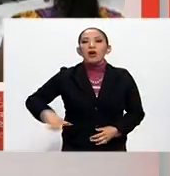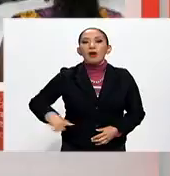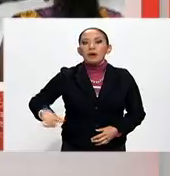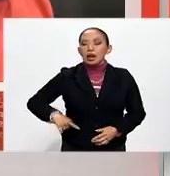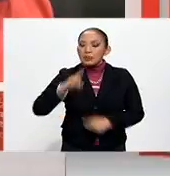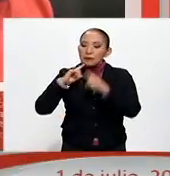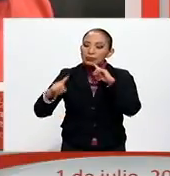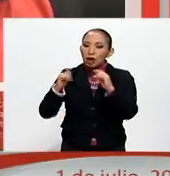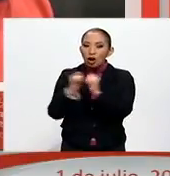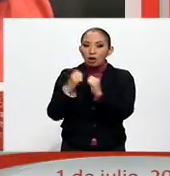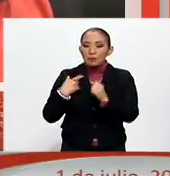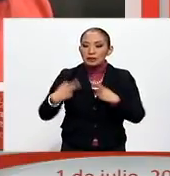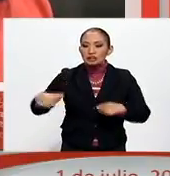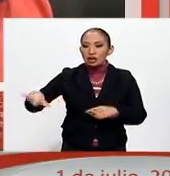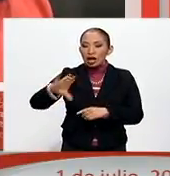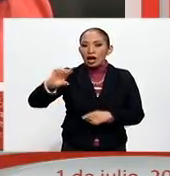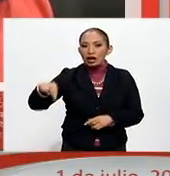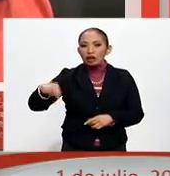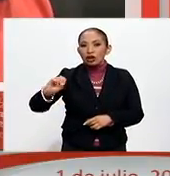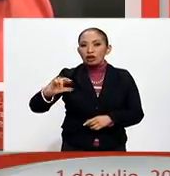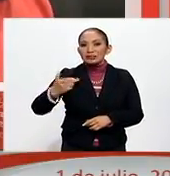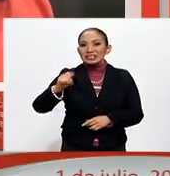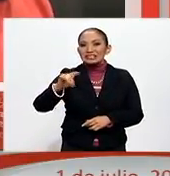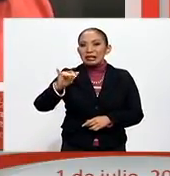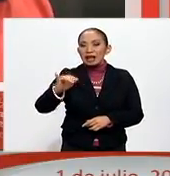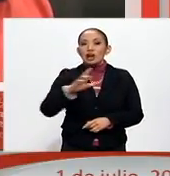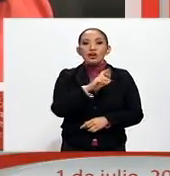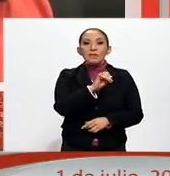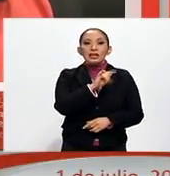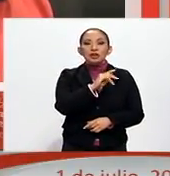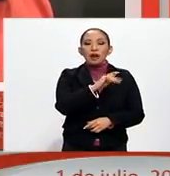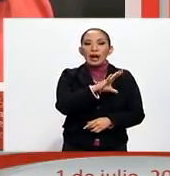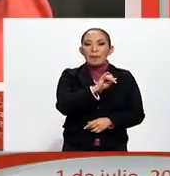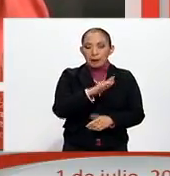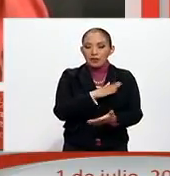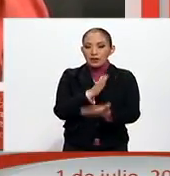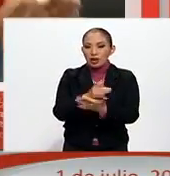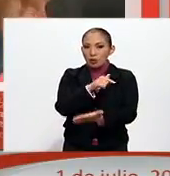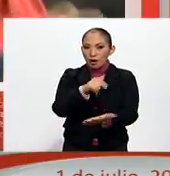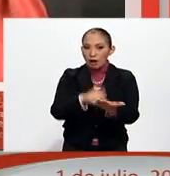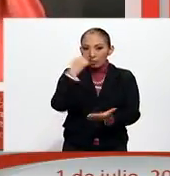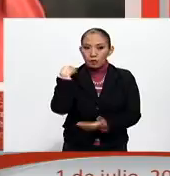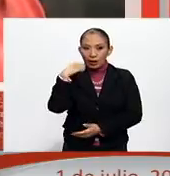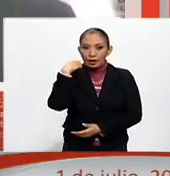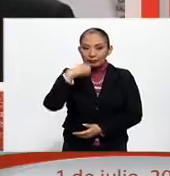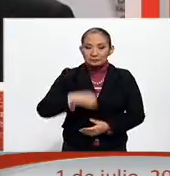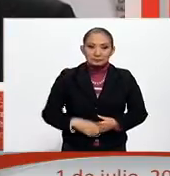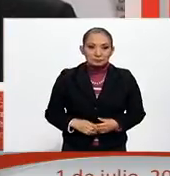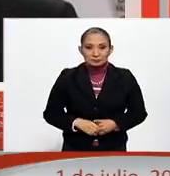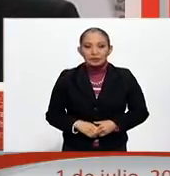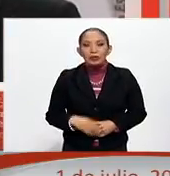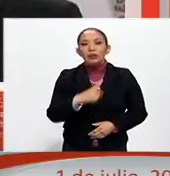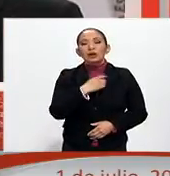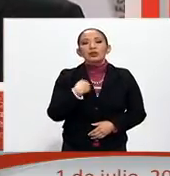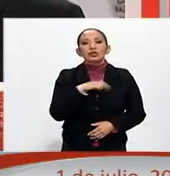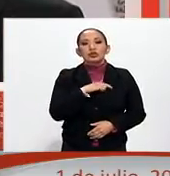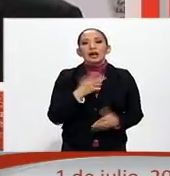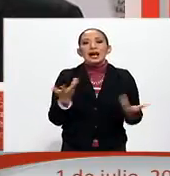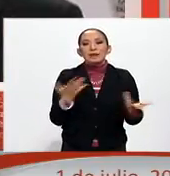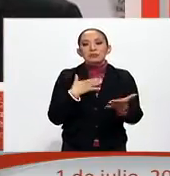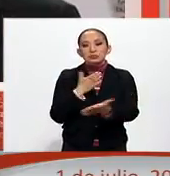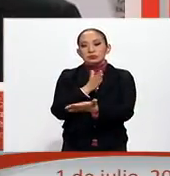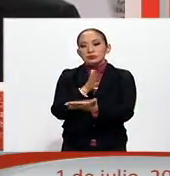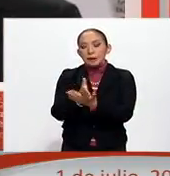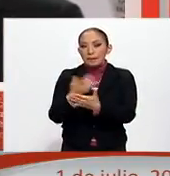Gobernación dialoga con pobladores de Nochistlán. Roberto Campa Cifrián irá a esa región de Oaxaca. Habremos de